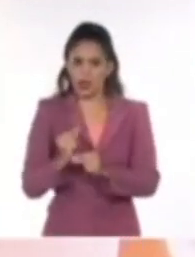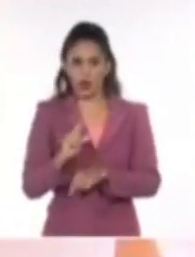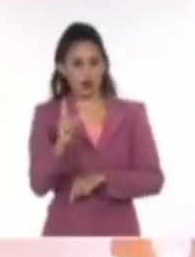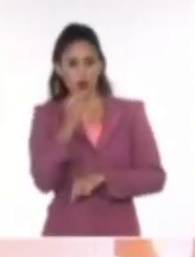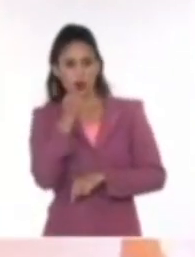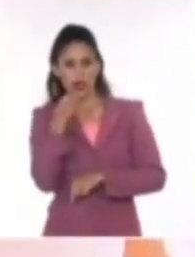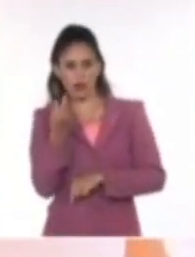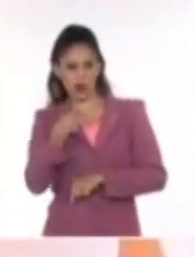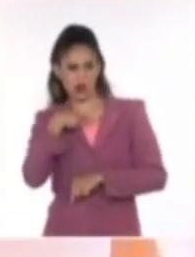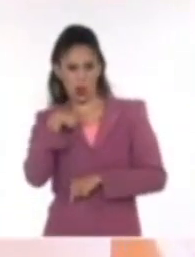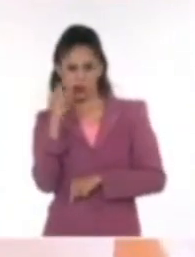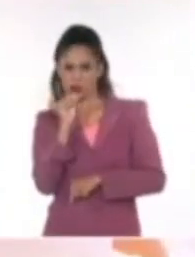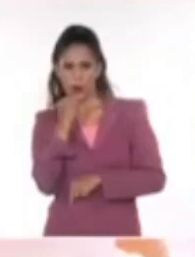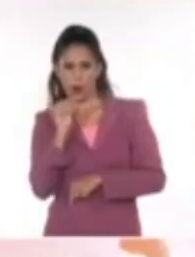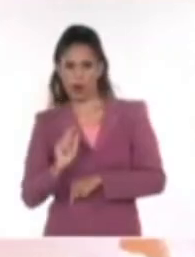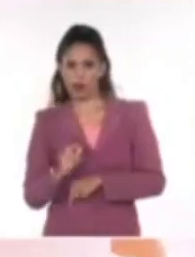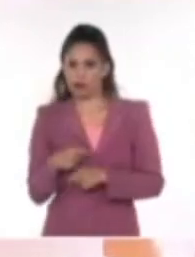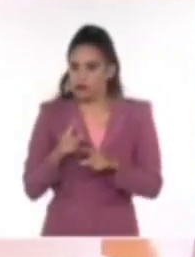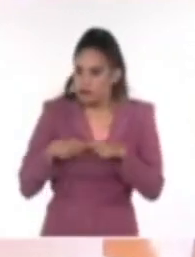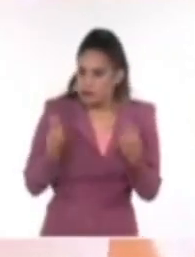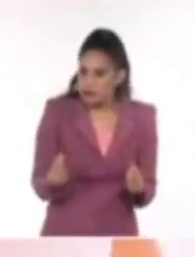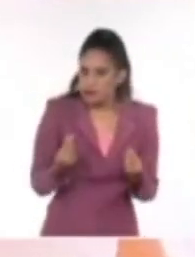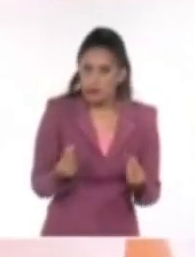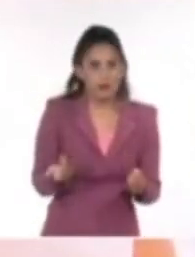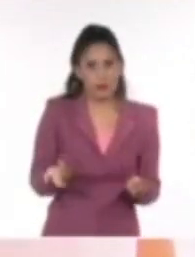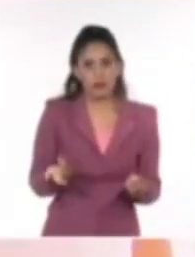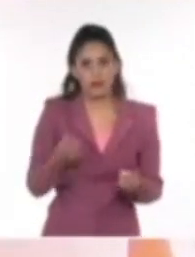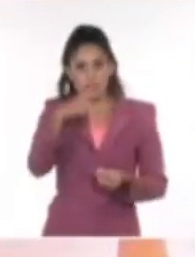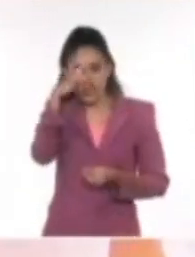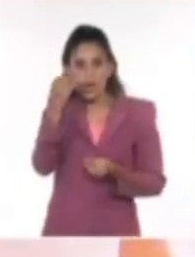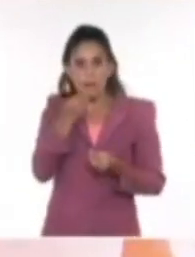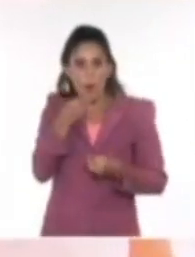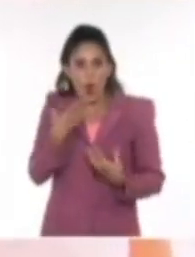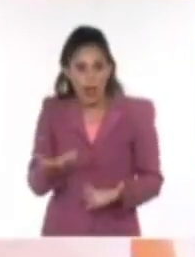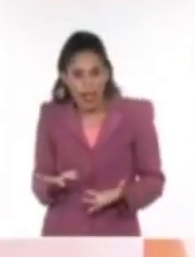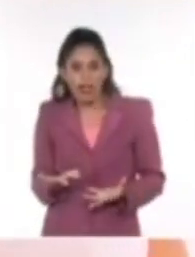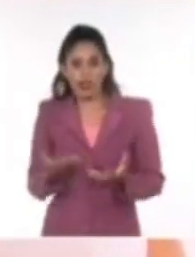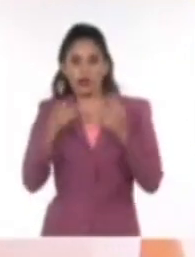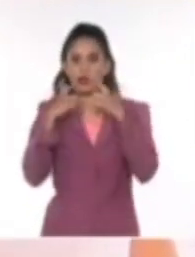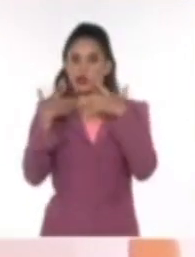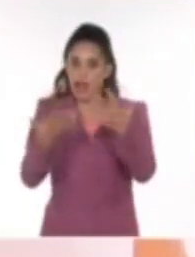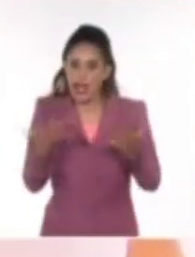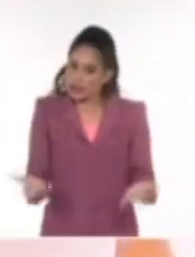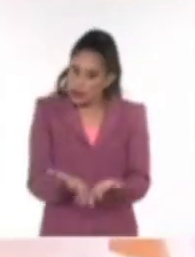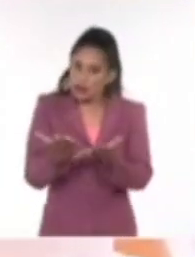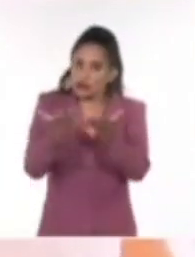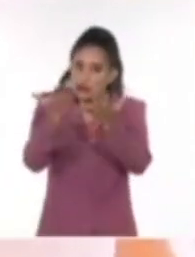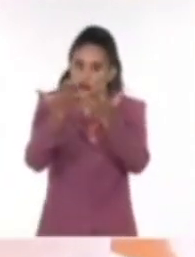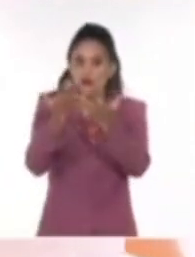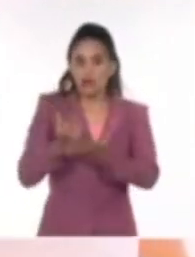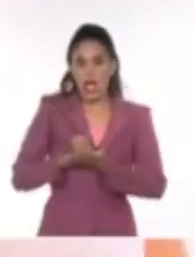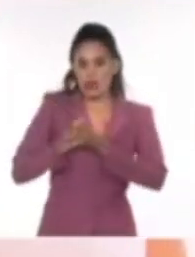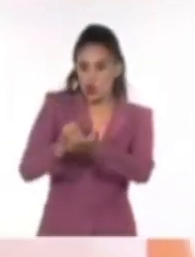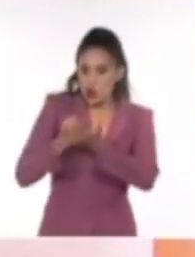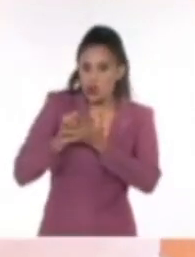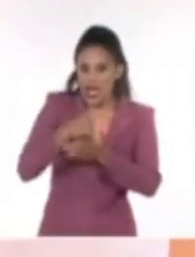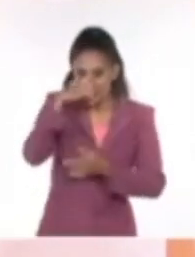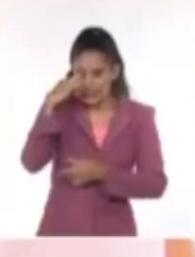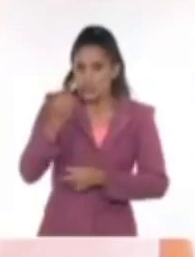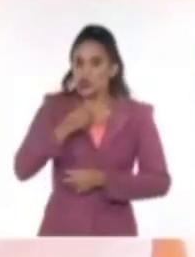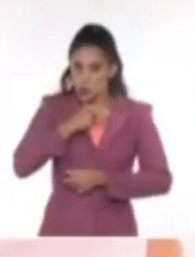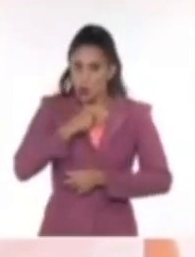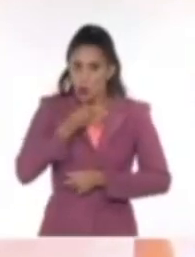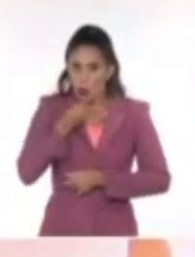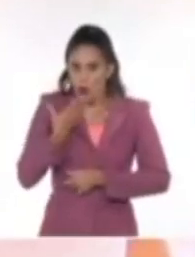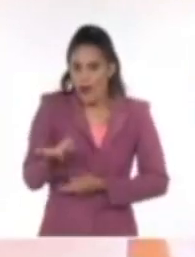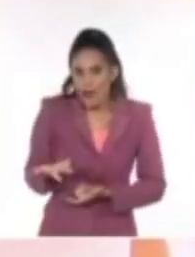nada. Con esto le estoy explicando que no, al verse así, les tienen que tirar en un rincón ni vivir de complejo, al contrario. Tienen que decirse sí mismos,